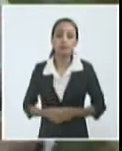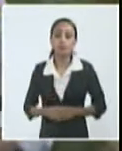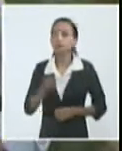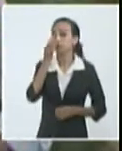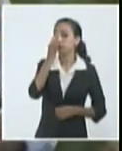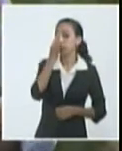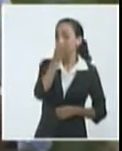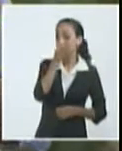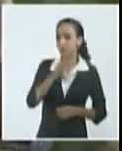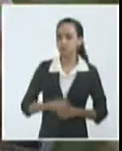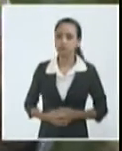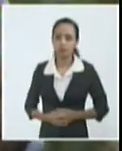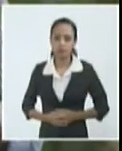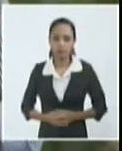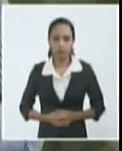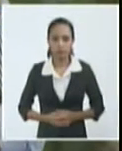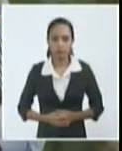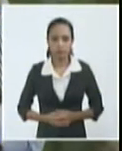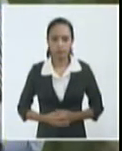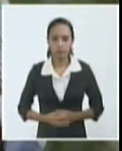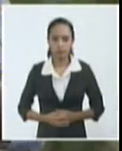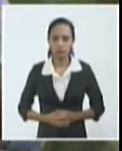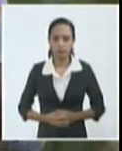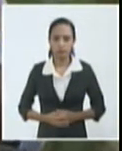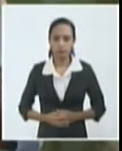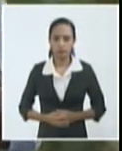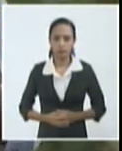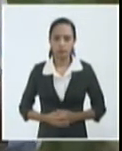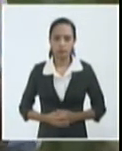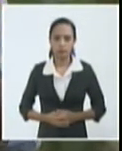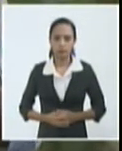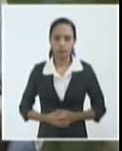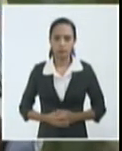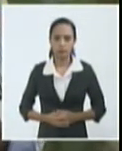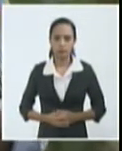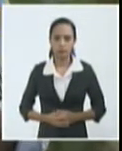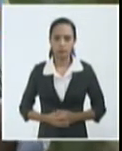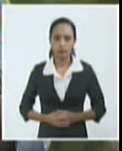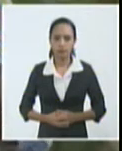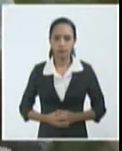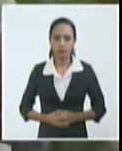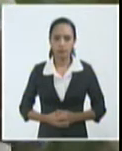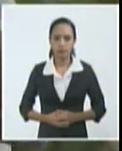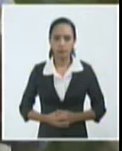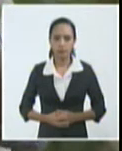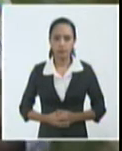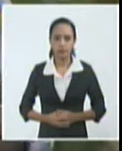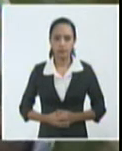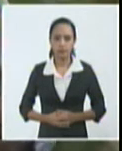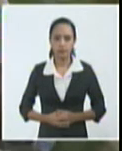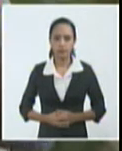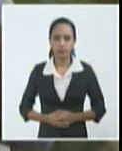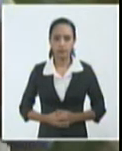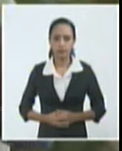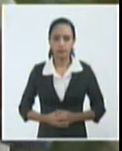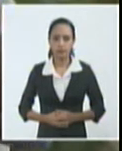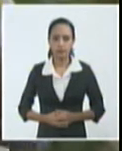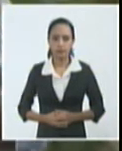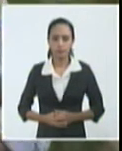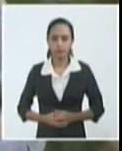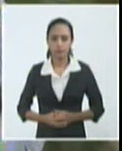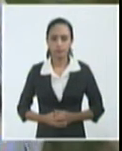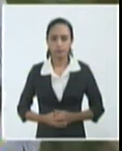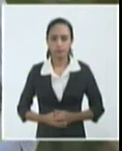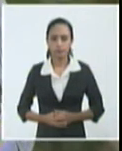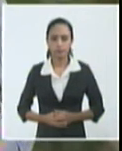fosas nasales. O sea, yo creo que con todas esas potencialidades se justifica, tomando en cuenta tendencias internacionales, tomando en